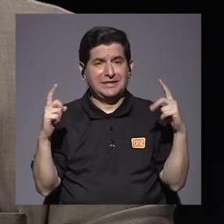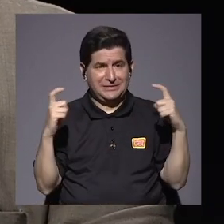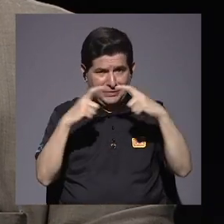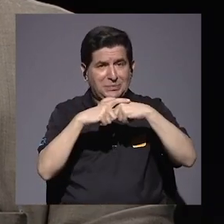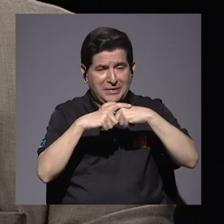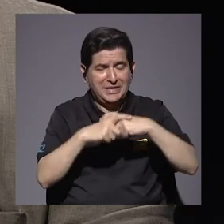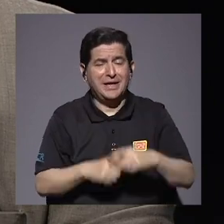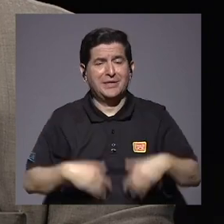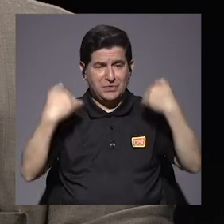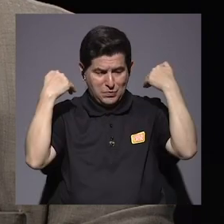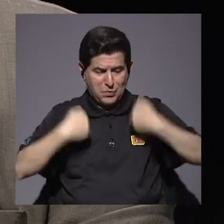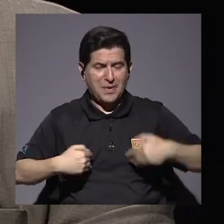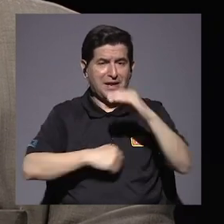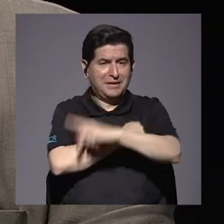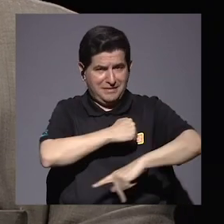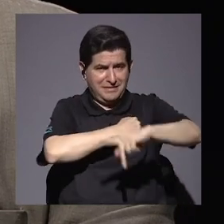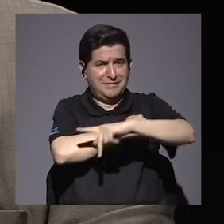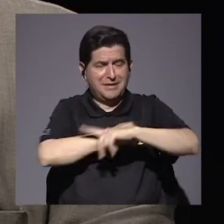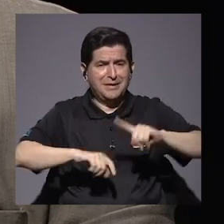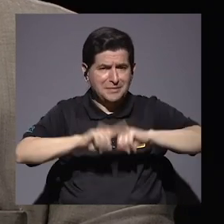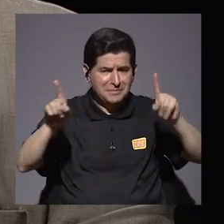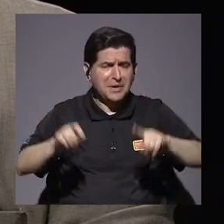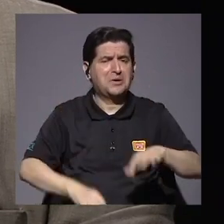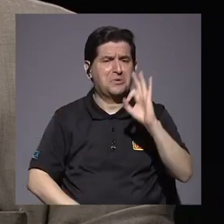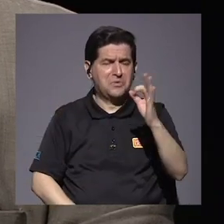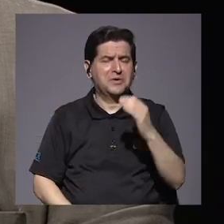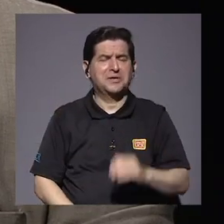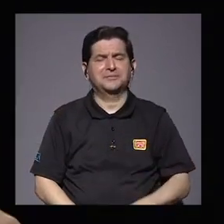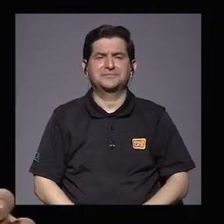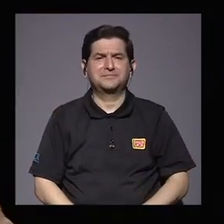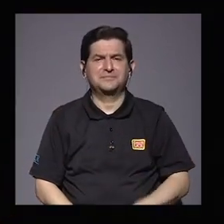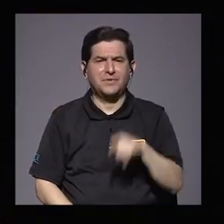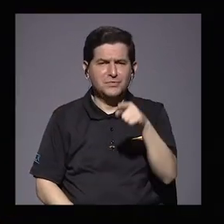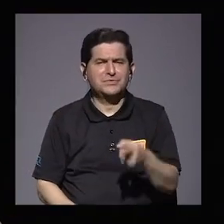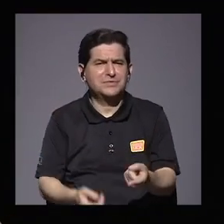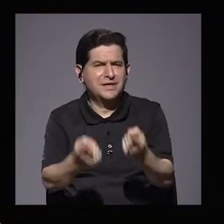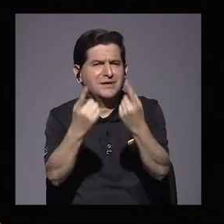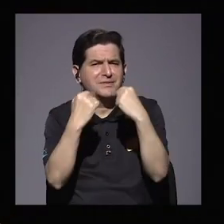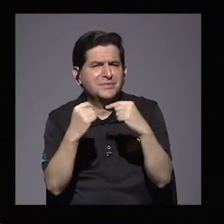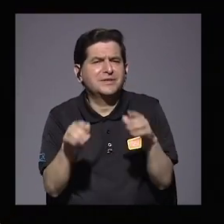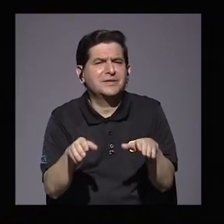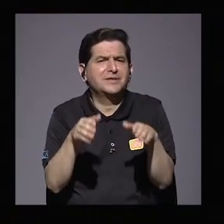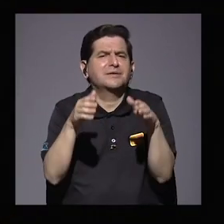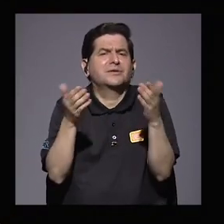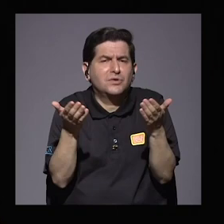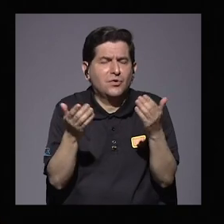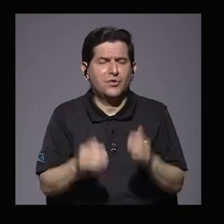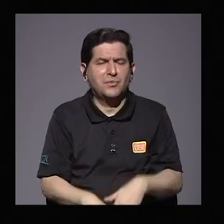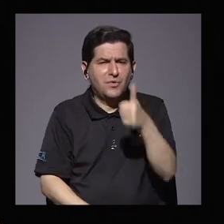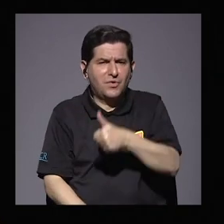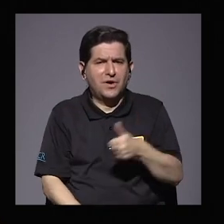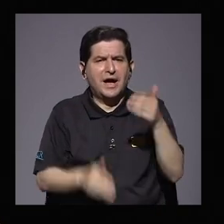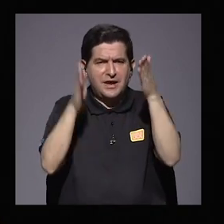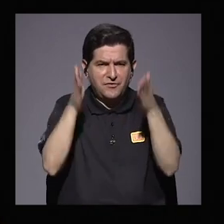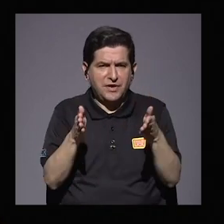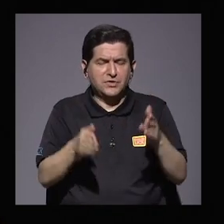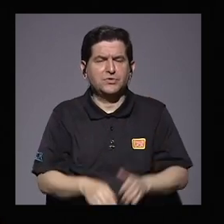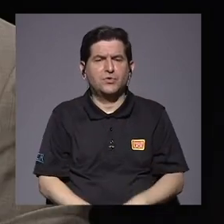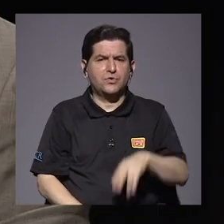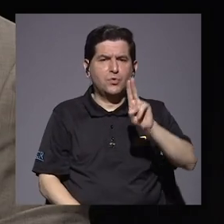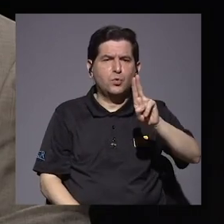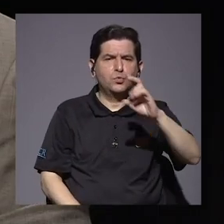la humanidad, para el país, pero muy bien, afortunadamente. ¿Cómo fue su llegada, don Carlos, a la rectoría de la